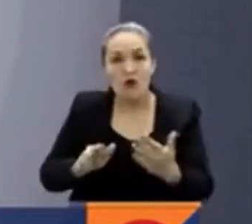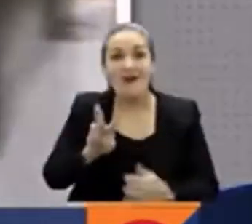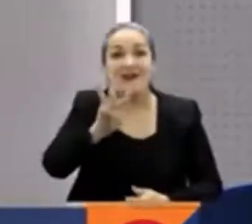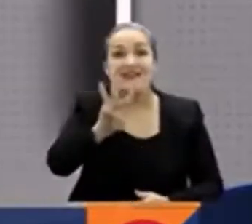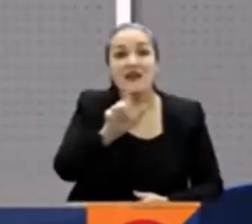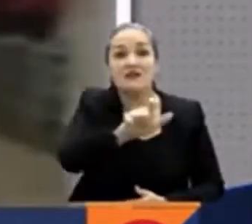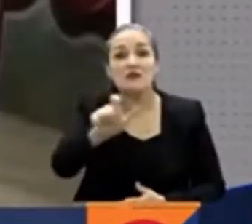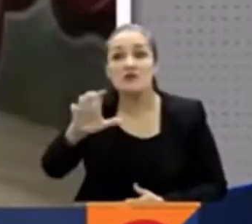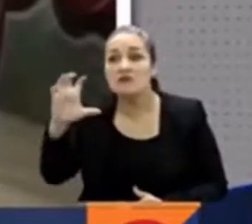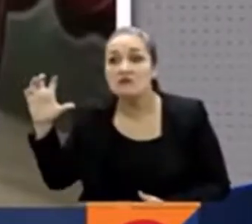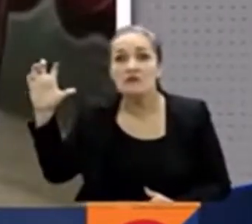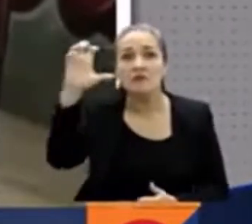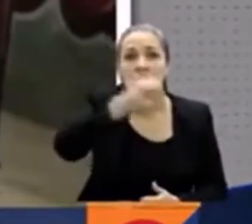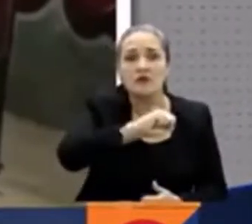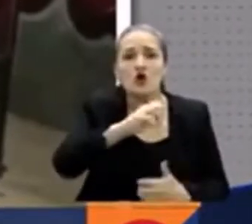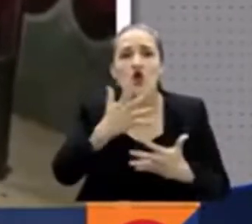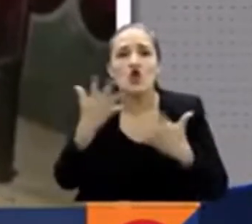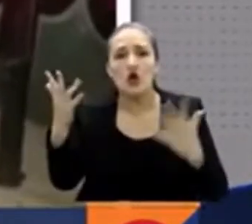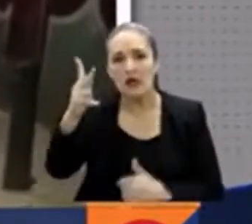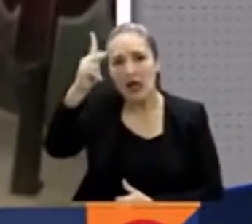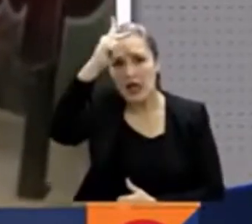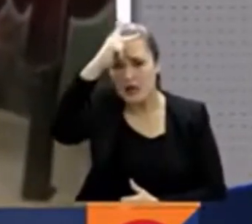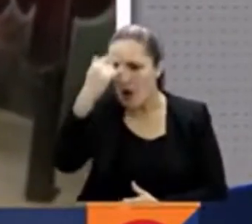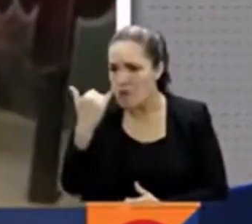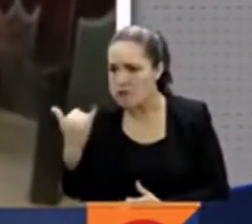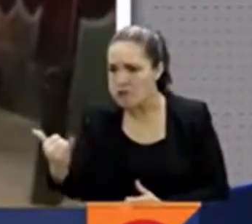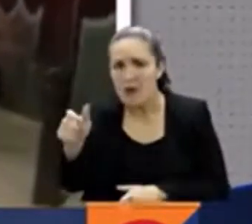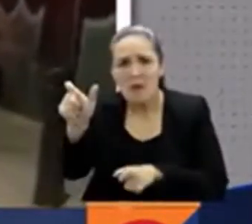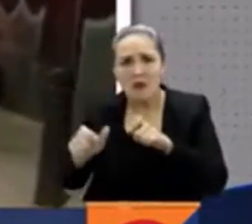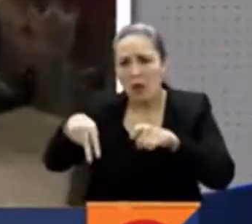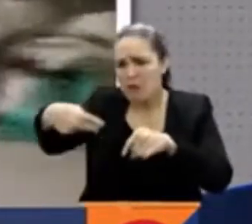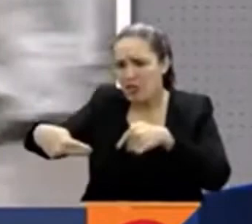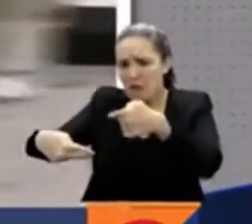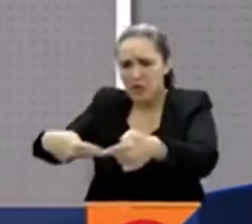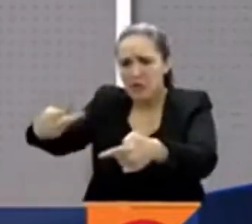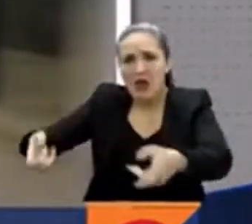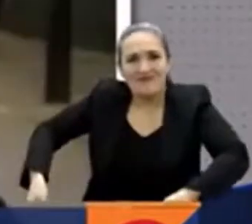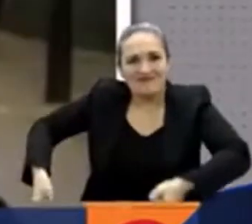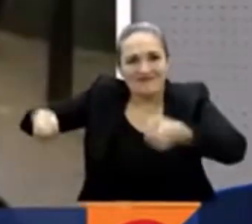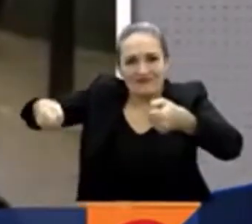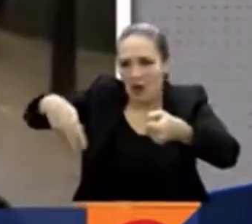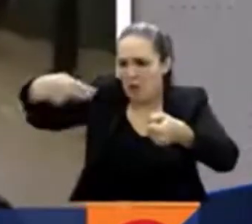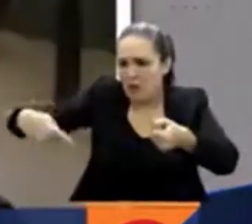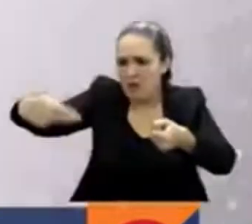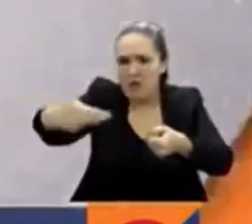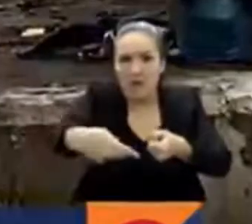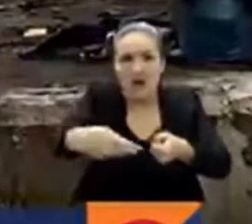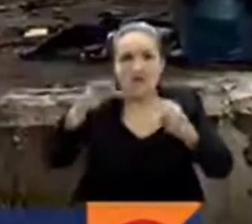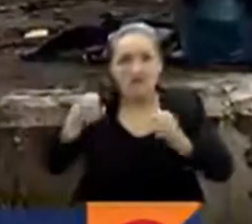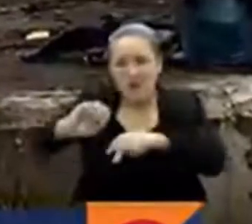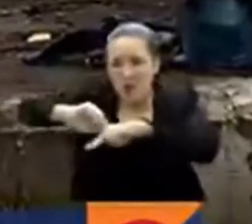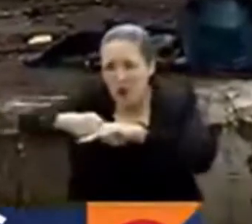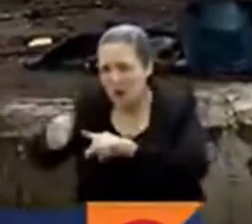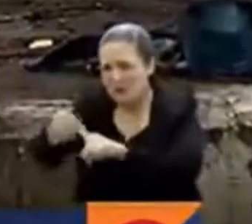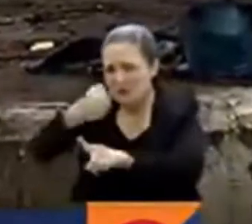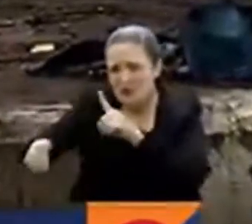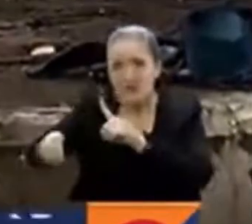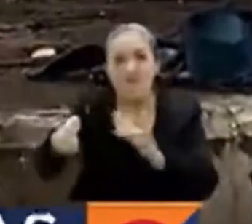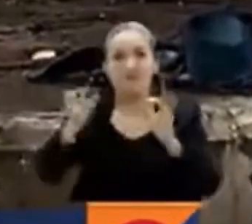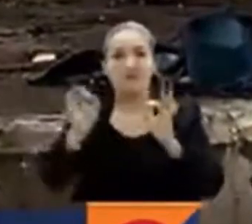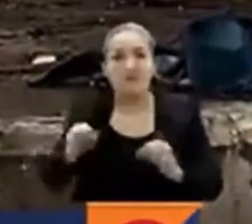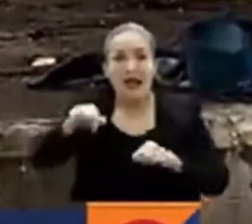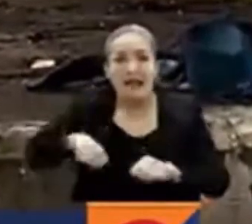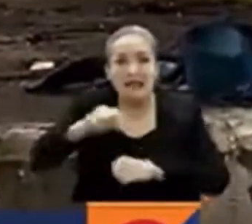de Kennedy en una carreta con signos de tortura. Según la Fiscalía, van 19 casos este año.